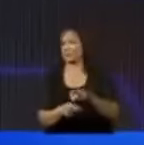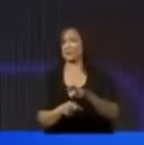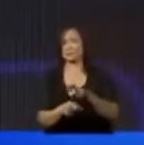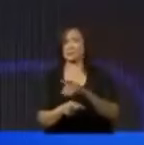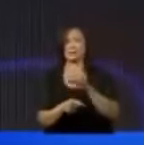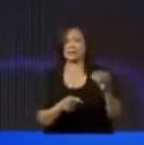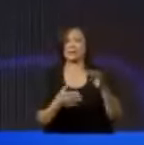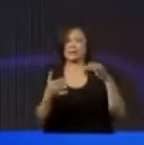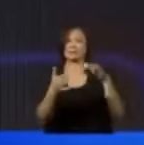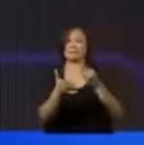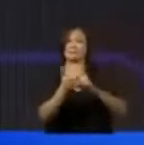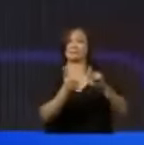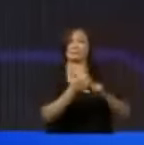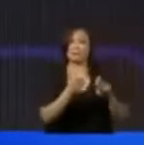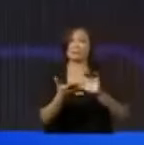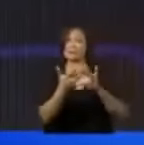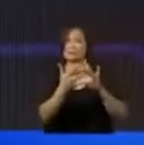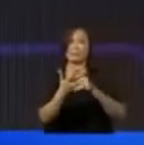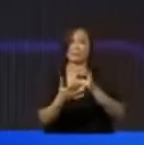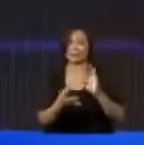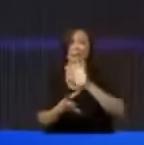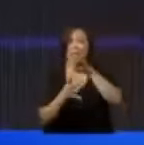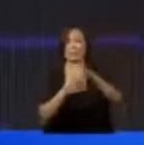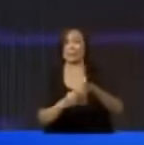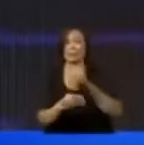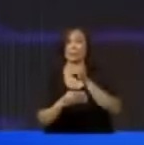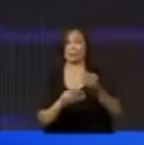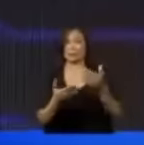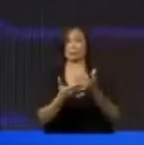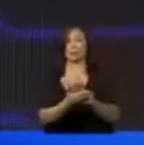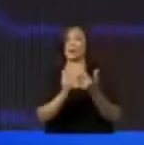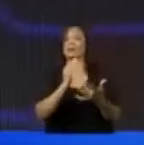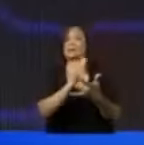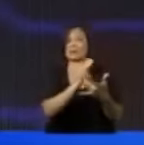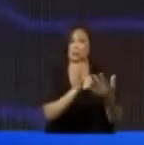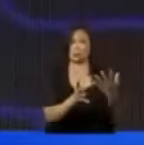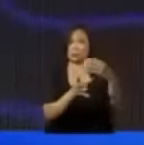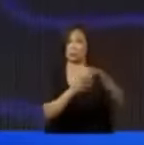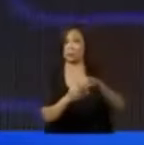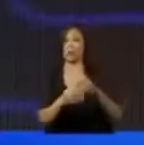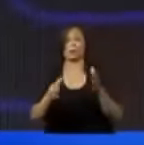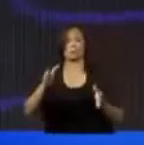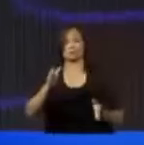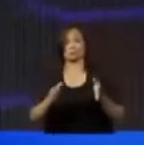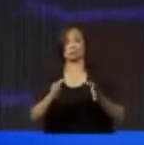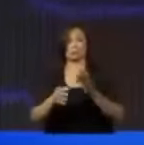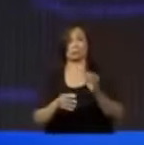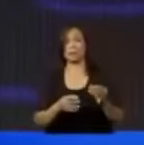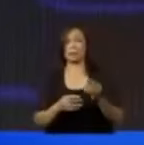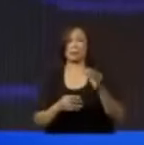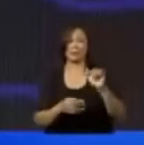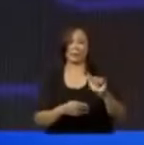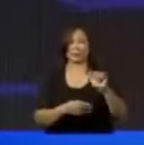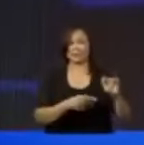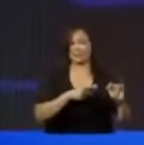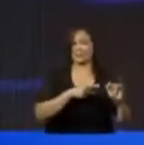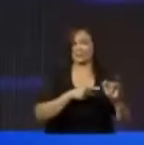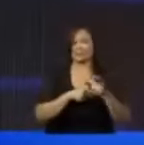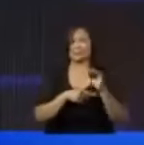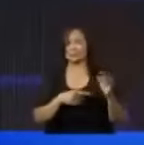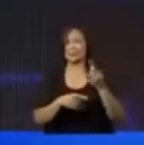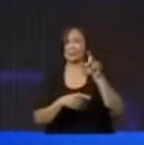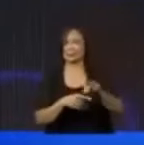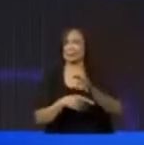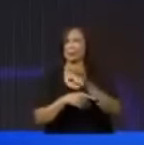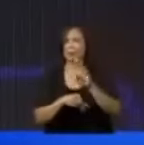ser. Y la alfabetización digital y la incorporación de las nuevas tecnologías con robótica, con inteligencia artificial que